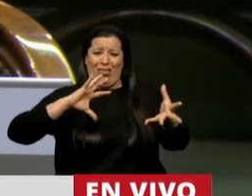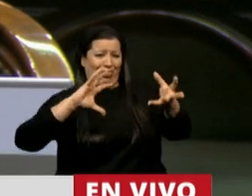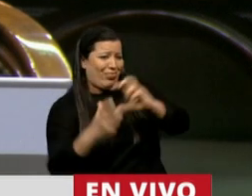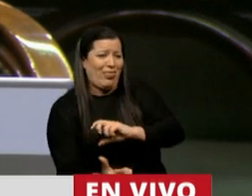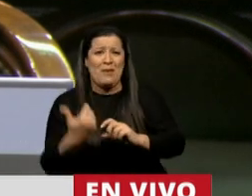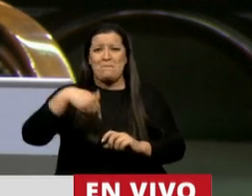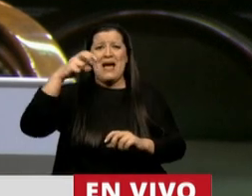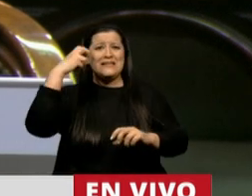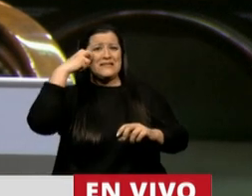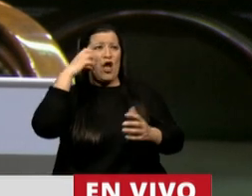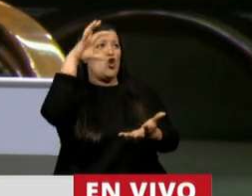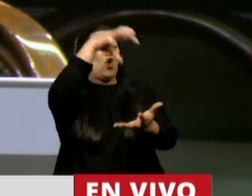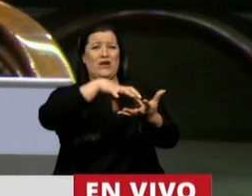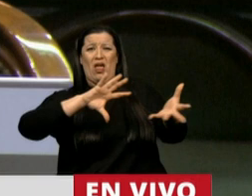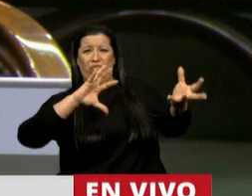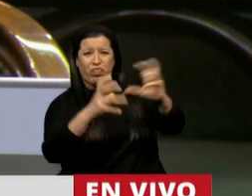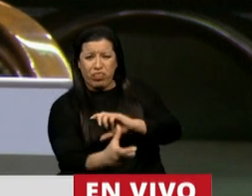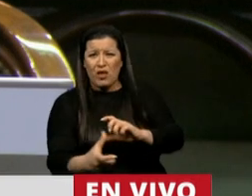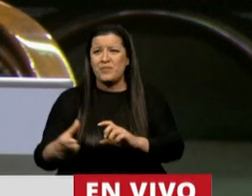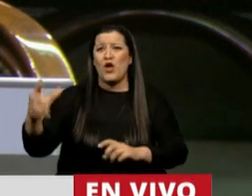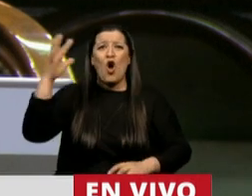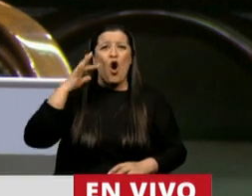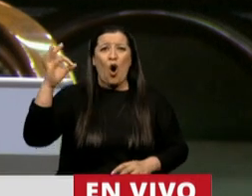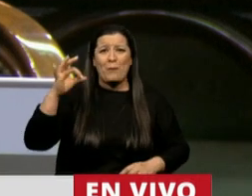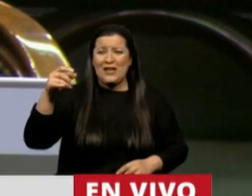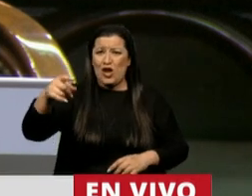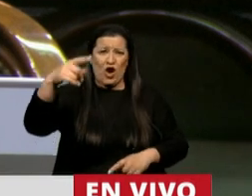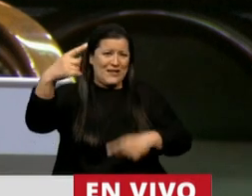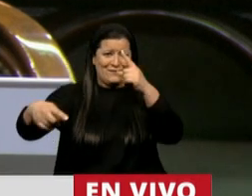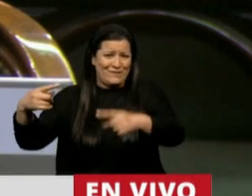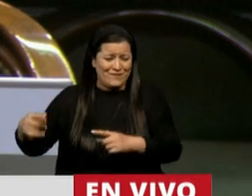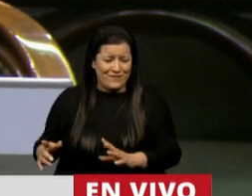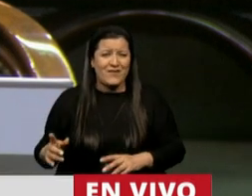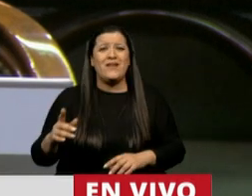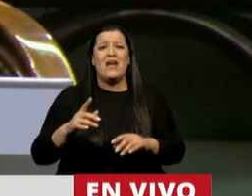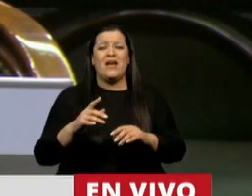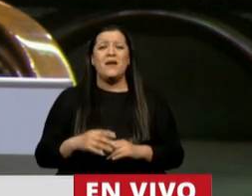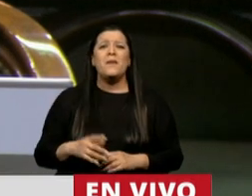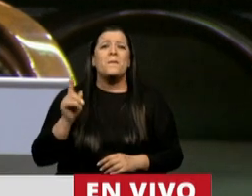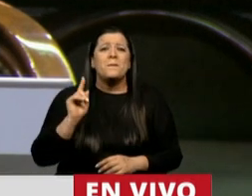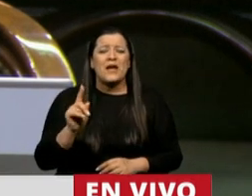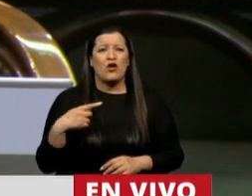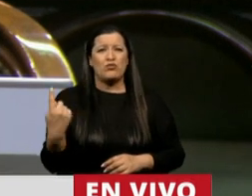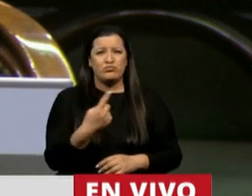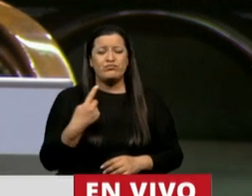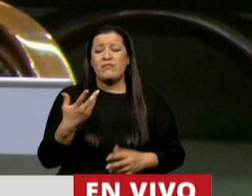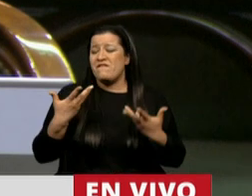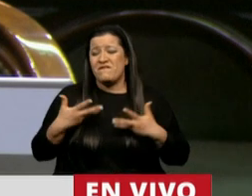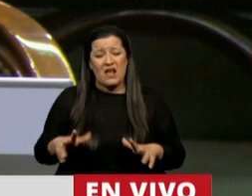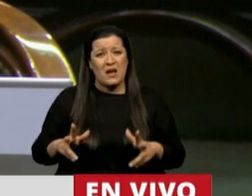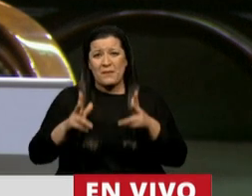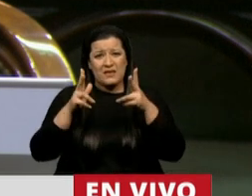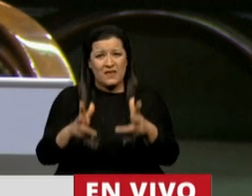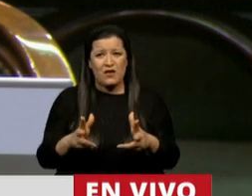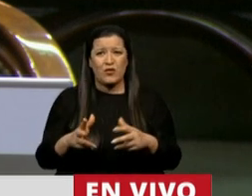institución hemos evaluado las opiniones no han sido uniformes pero En definitiva con toda